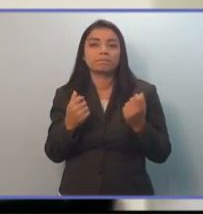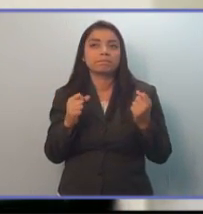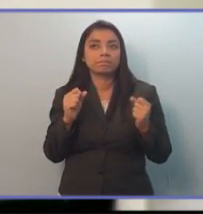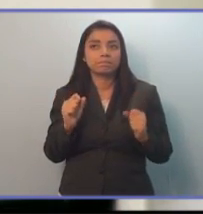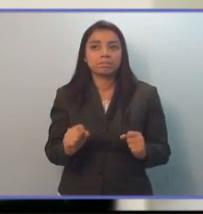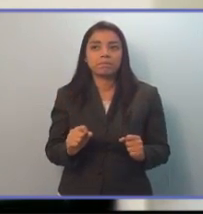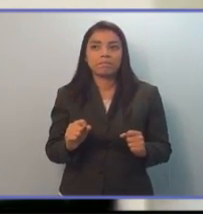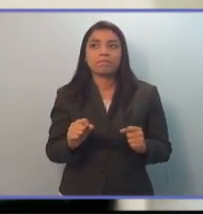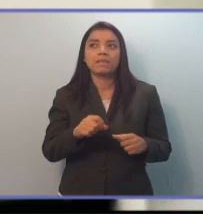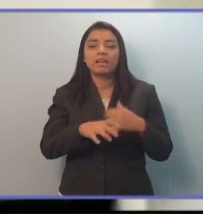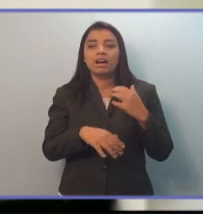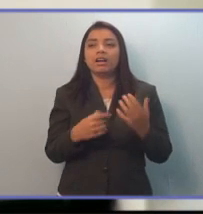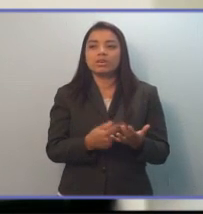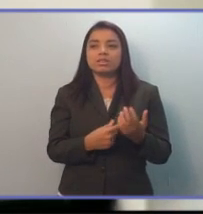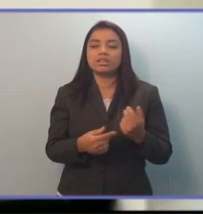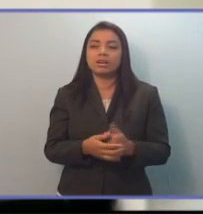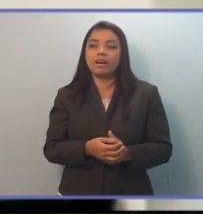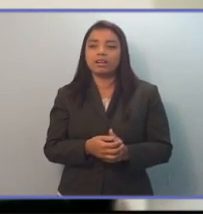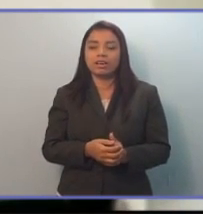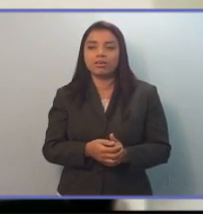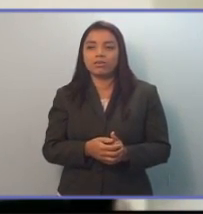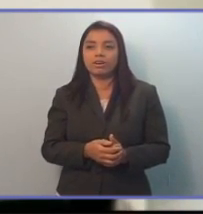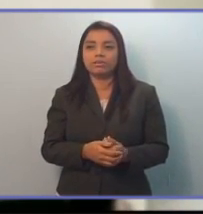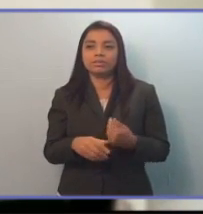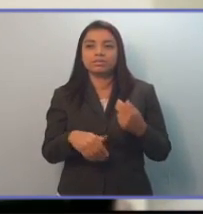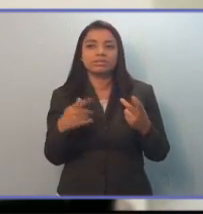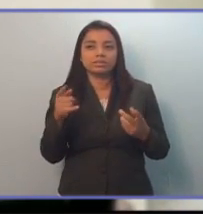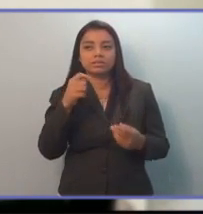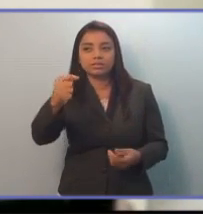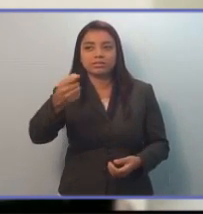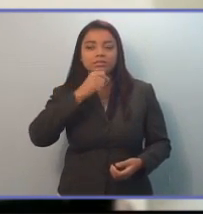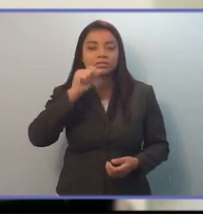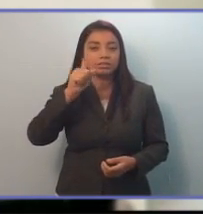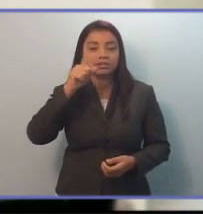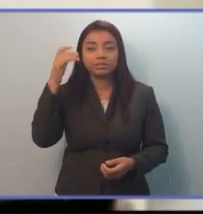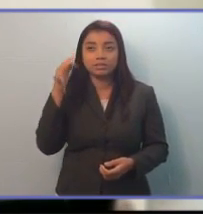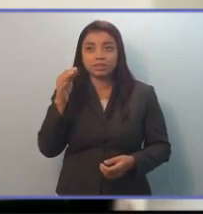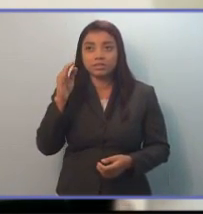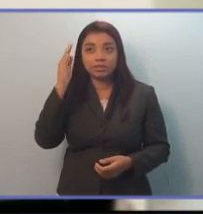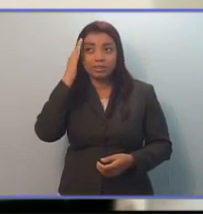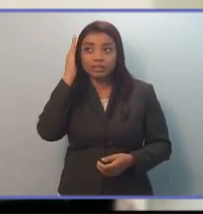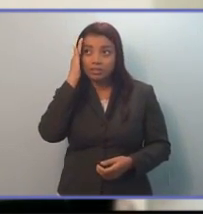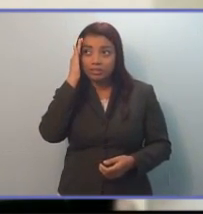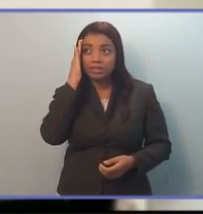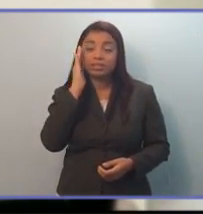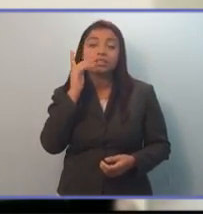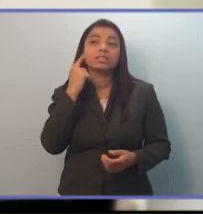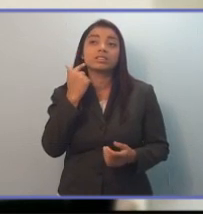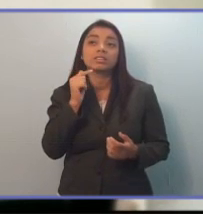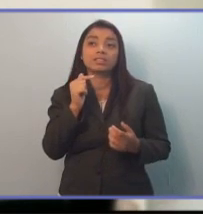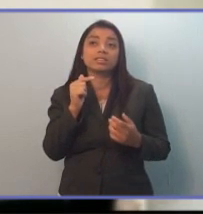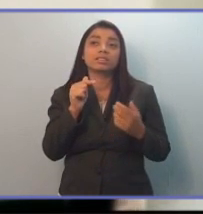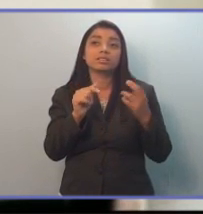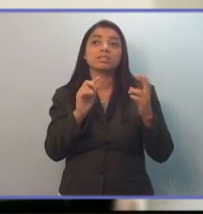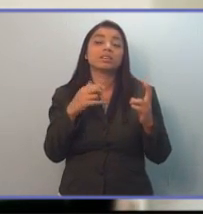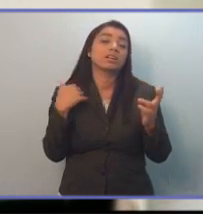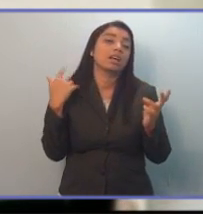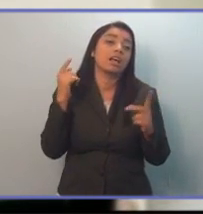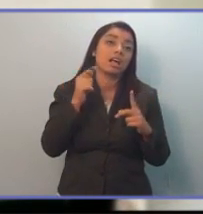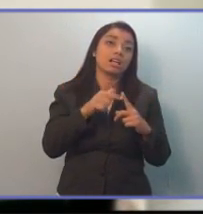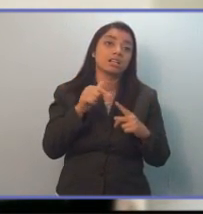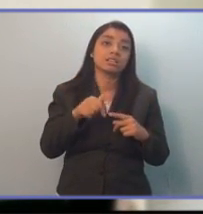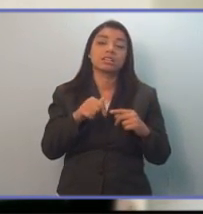es información que no debería de conocerse, que sale con mala intención, y últimamente hasta tenemos